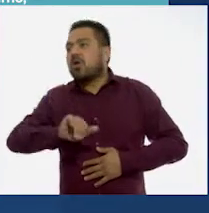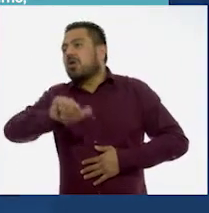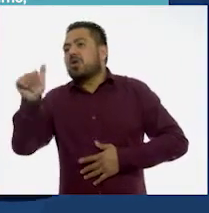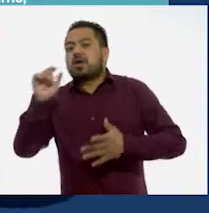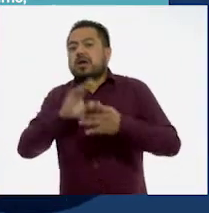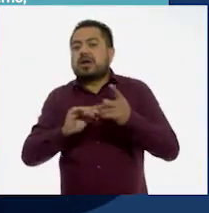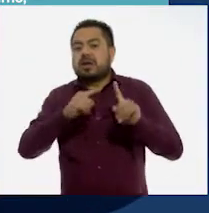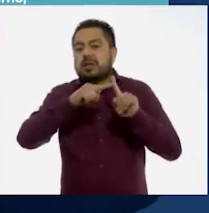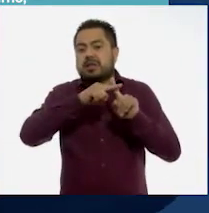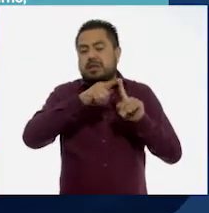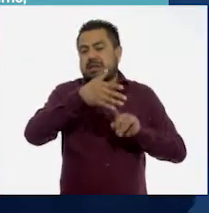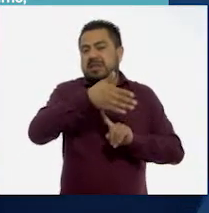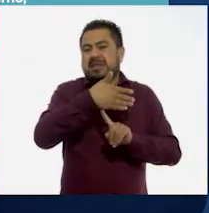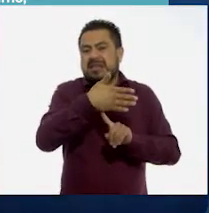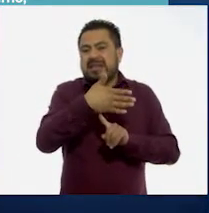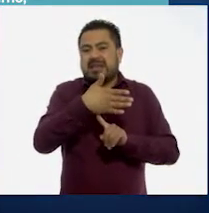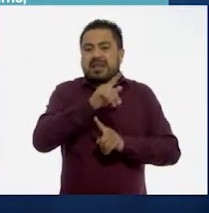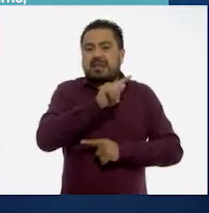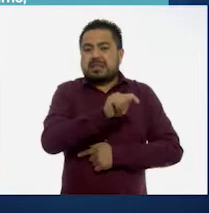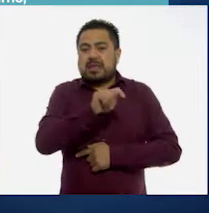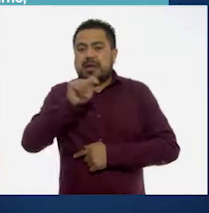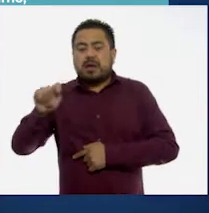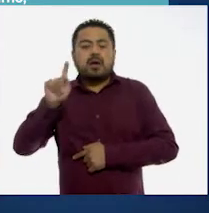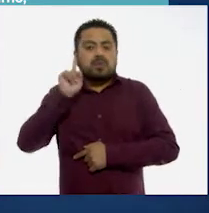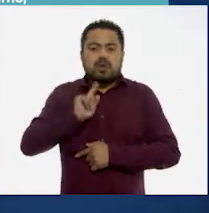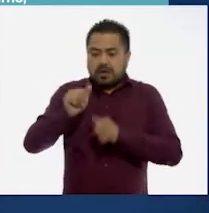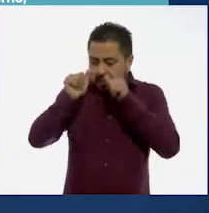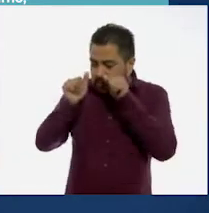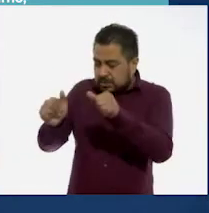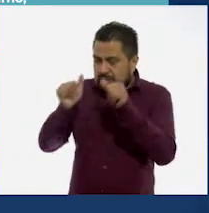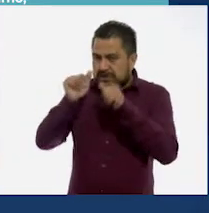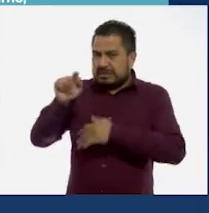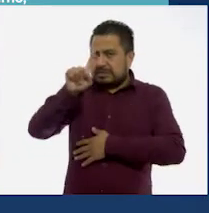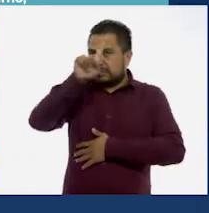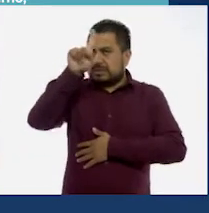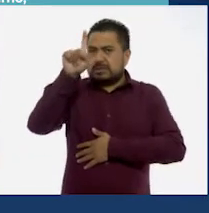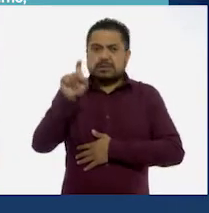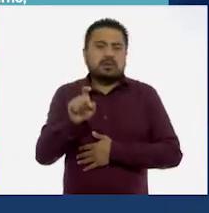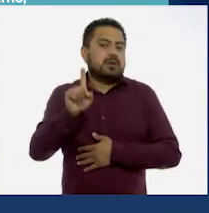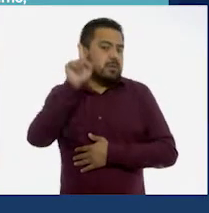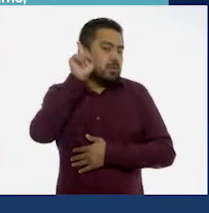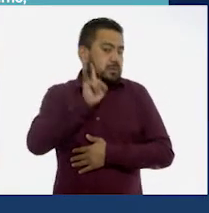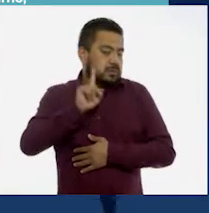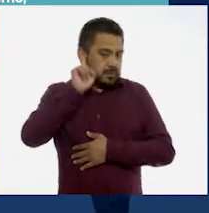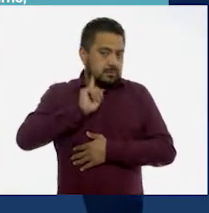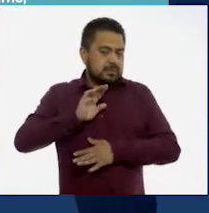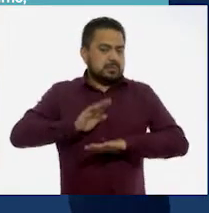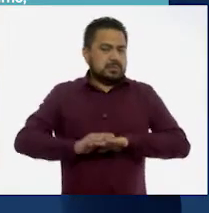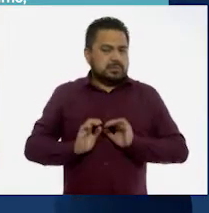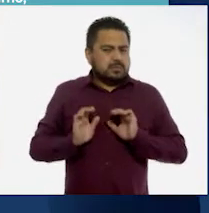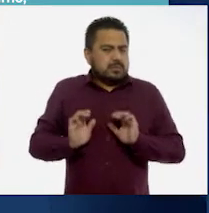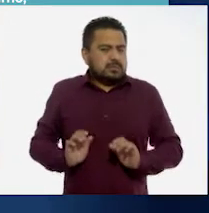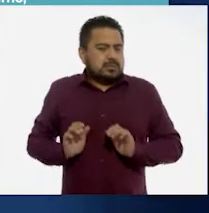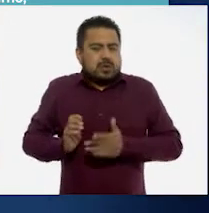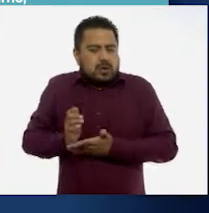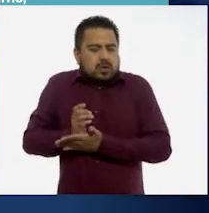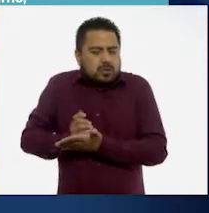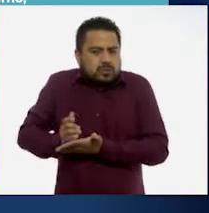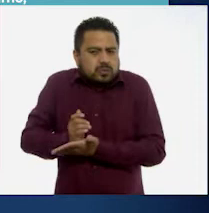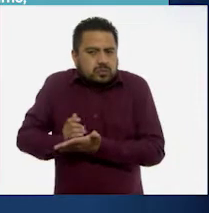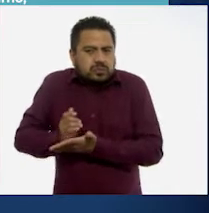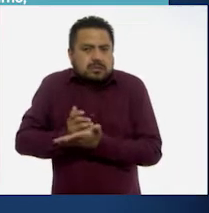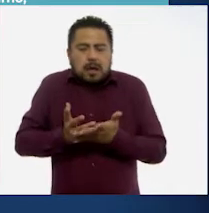Cruz Roja de Tecate muchos pacientes han sido atendidos por una misteriosa mujer que era muy cuidadosa en las curaciones